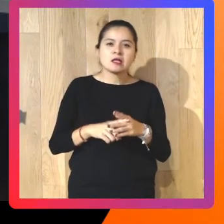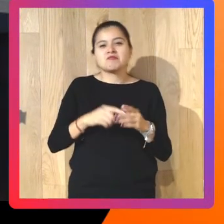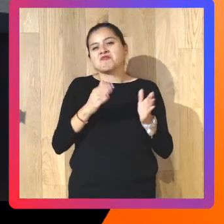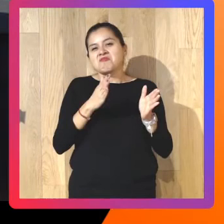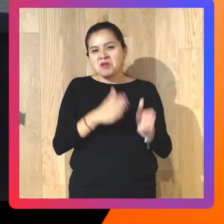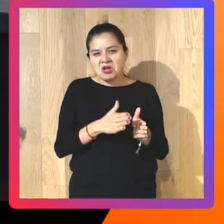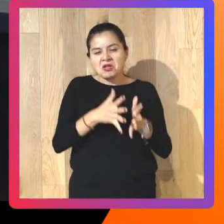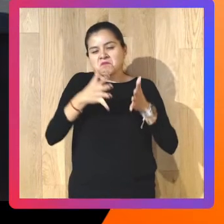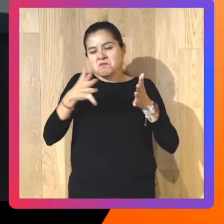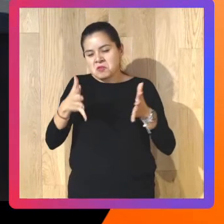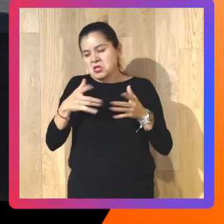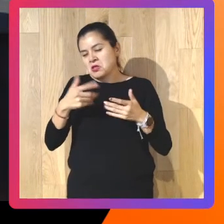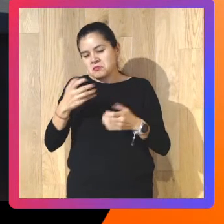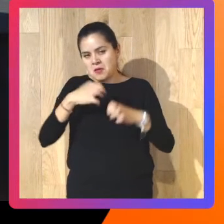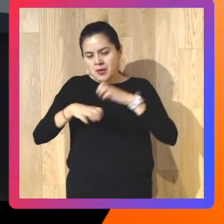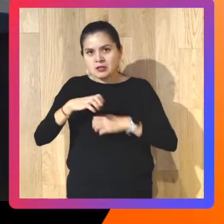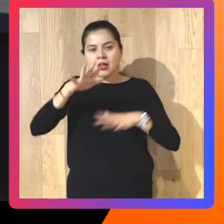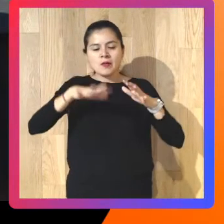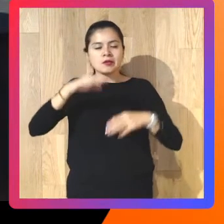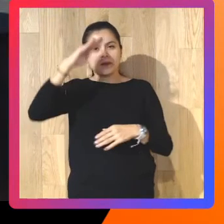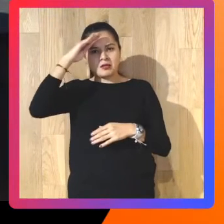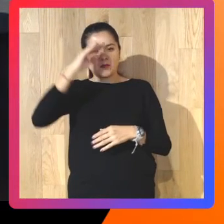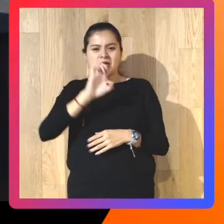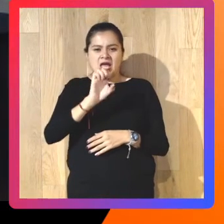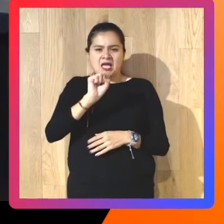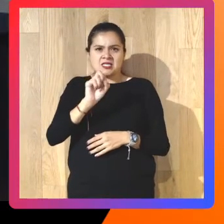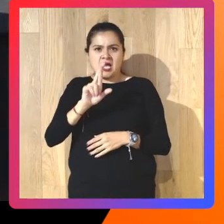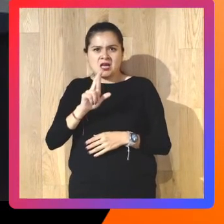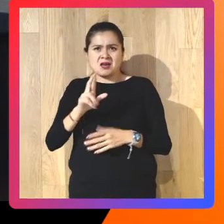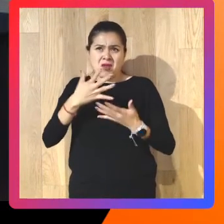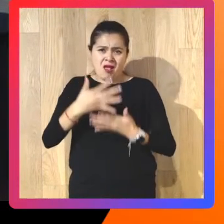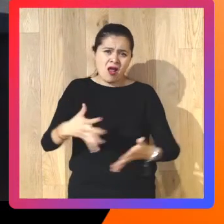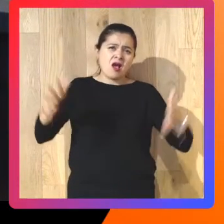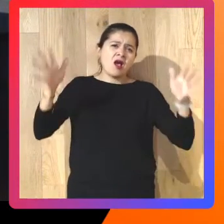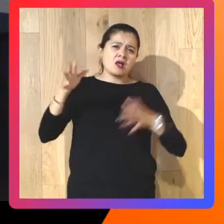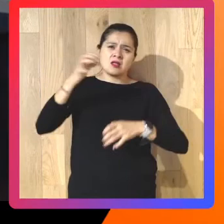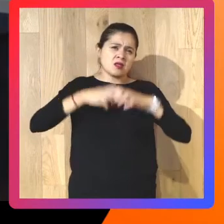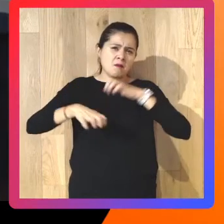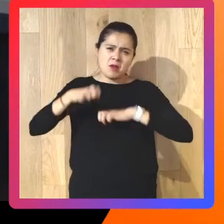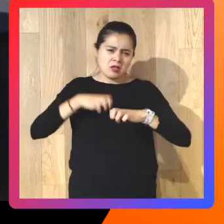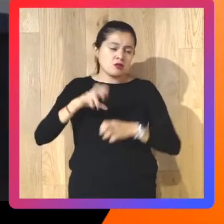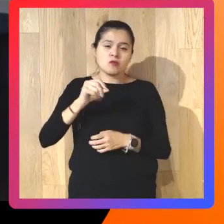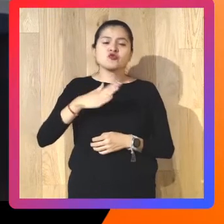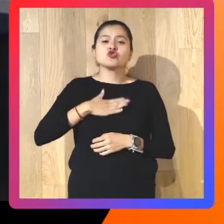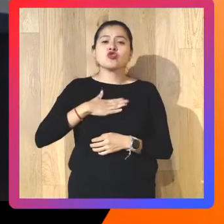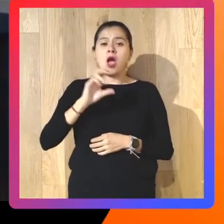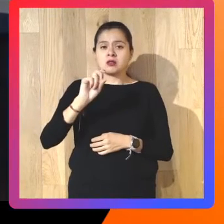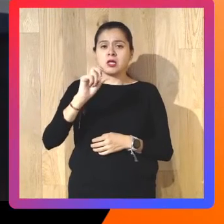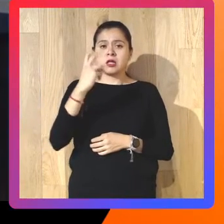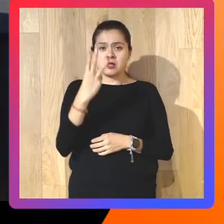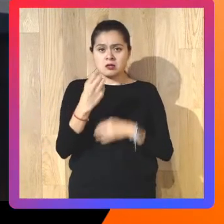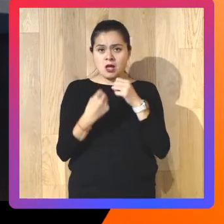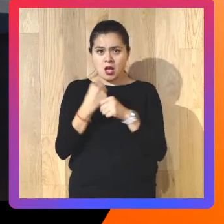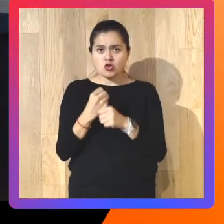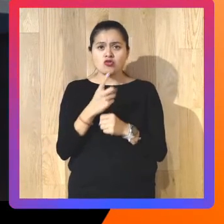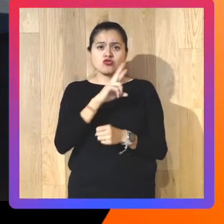medianas empresas, que a veces creemos que la responsabilidad social solamente es para las grandes empresas. Tengo 33 años, soy madre